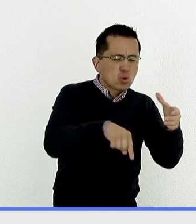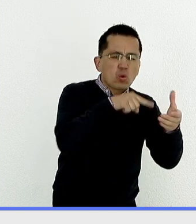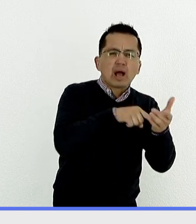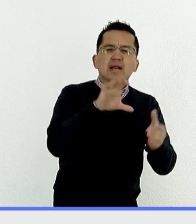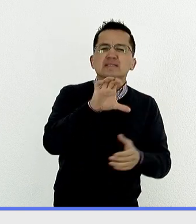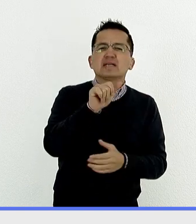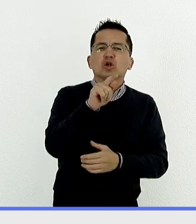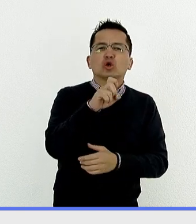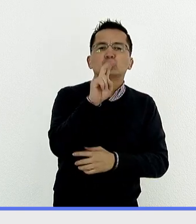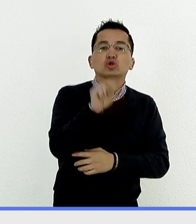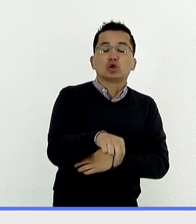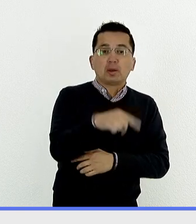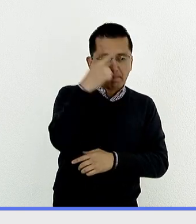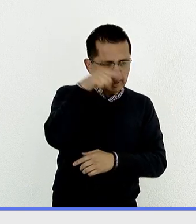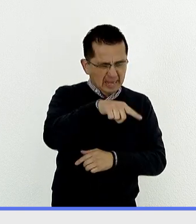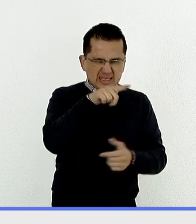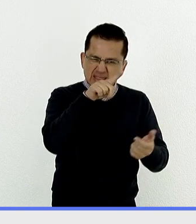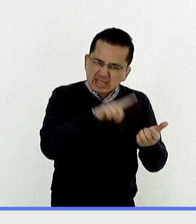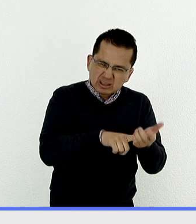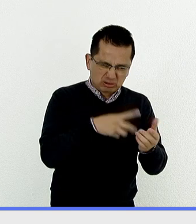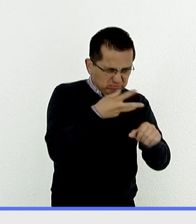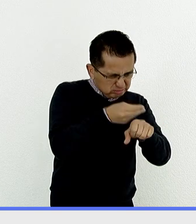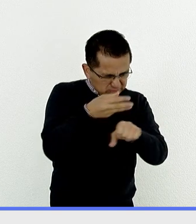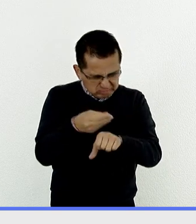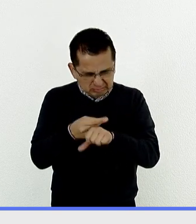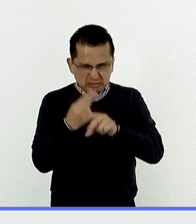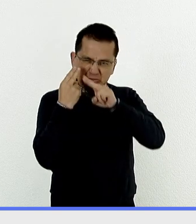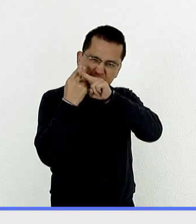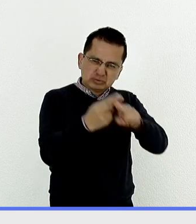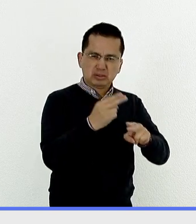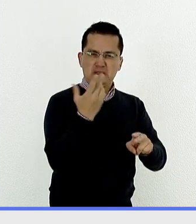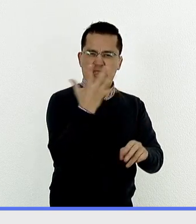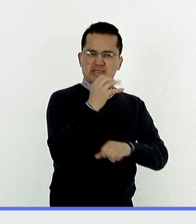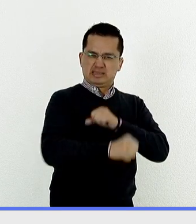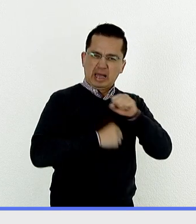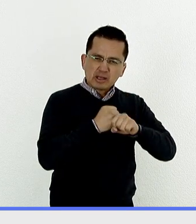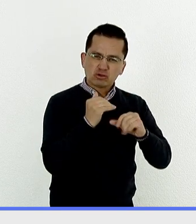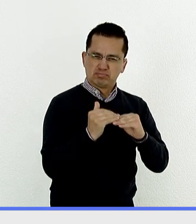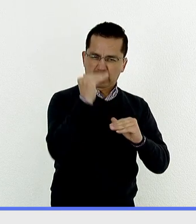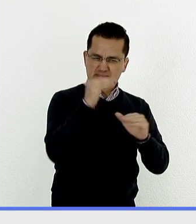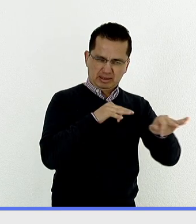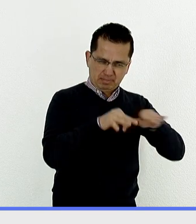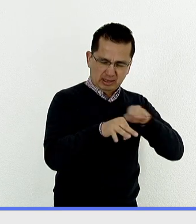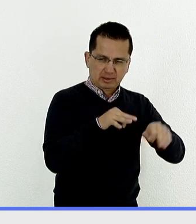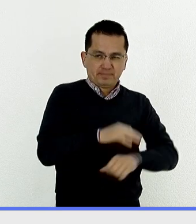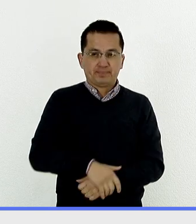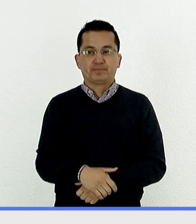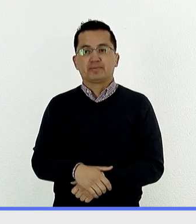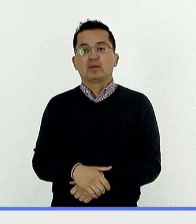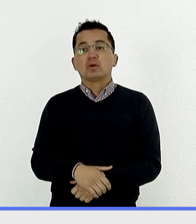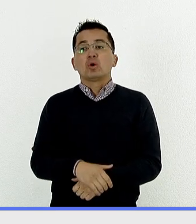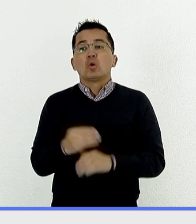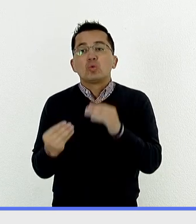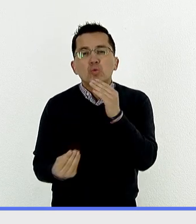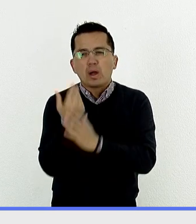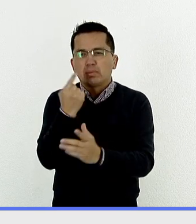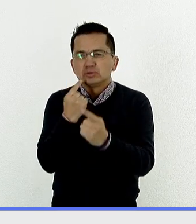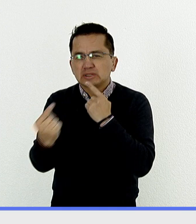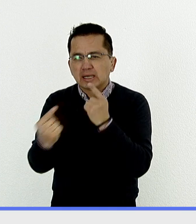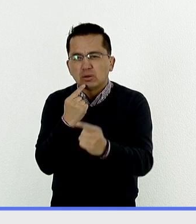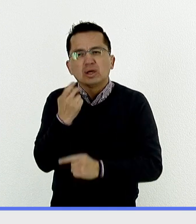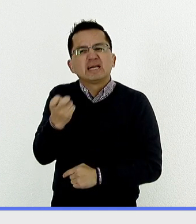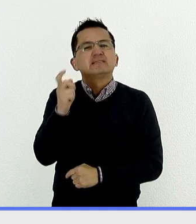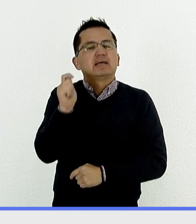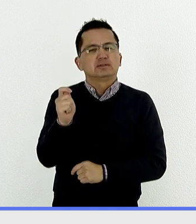objetivo de que su operación tenga 10 años más de vida útil nuevos diálogos es un proyecto editorial transmedia de